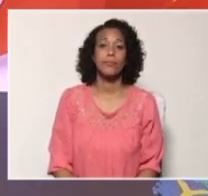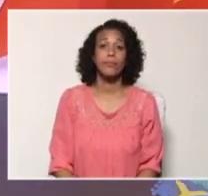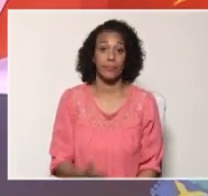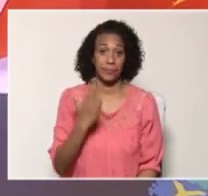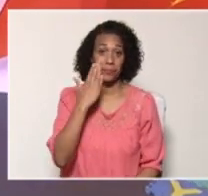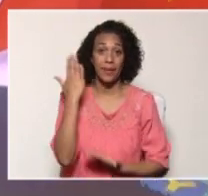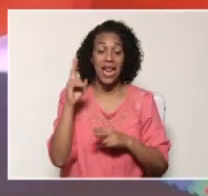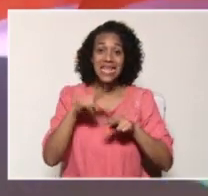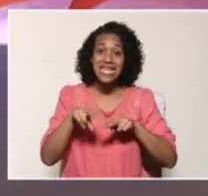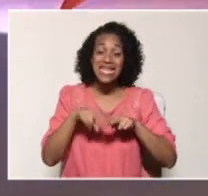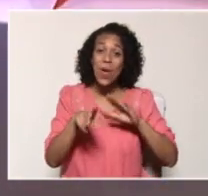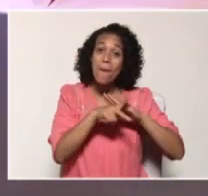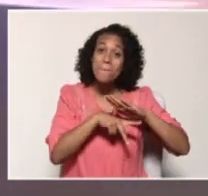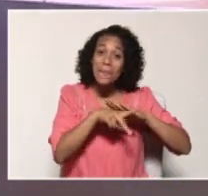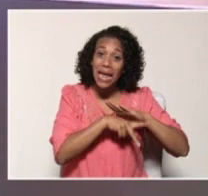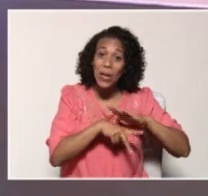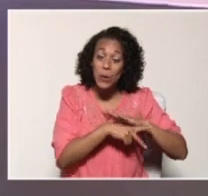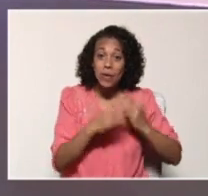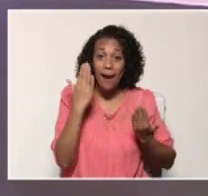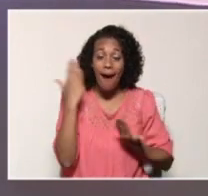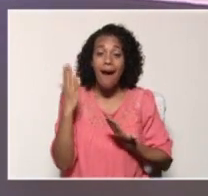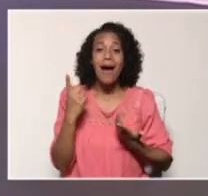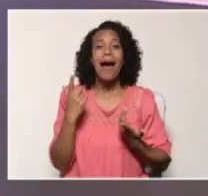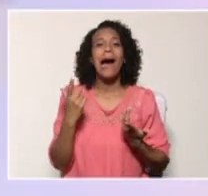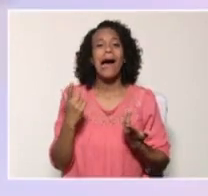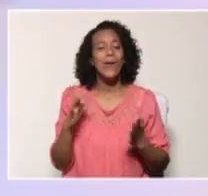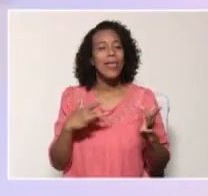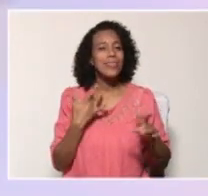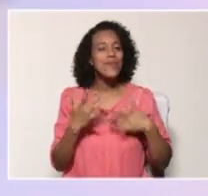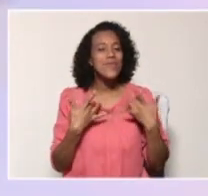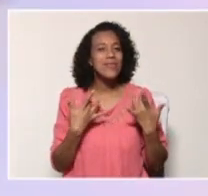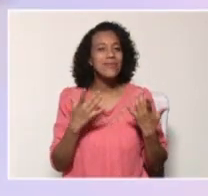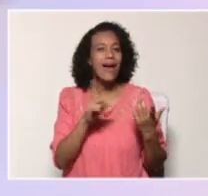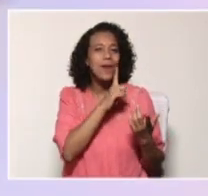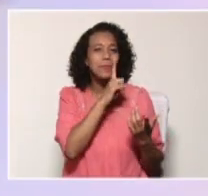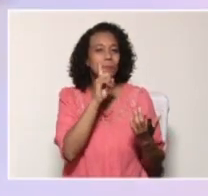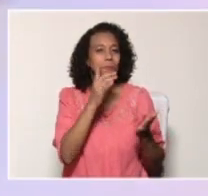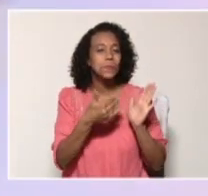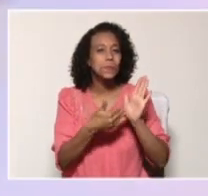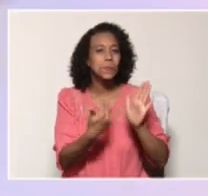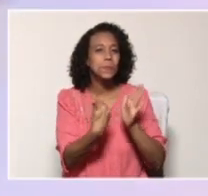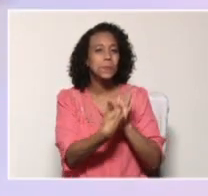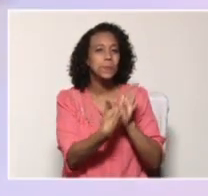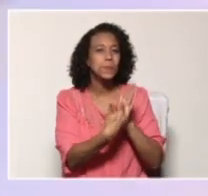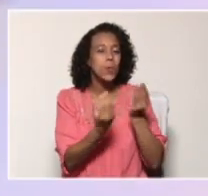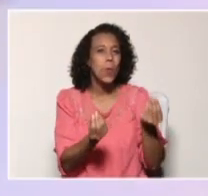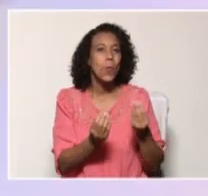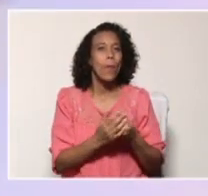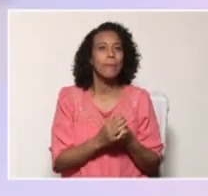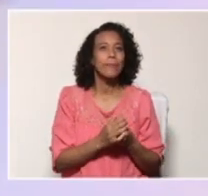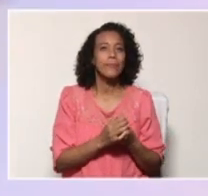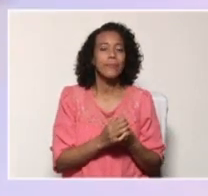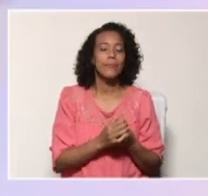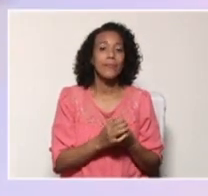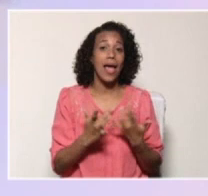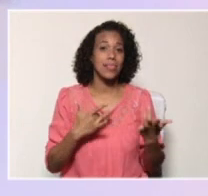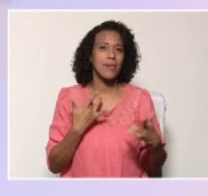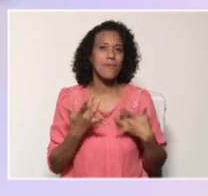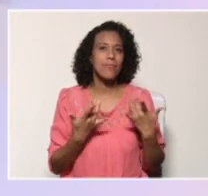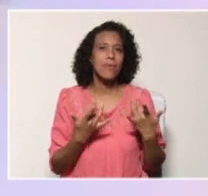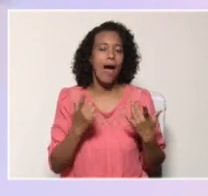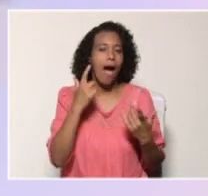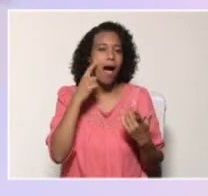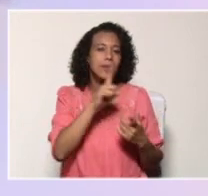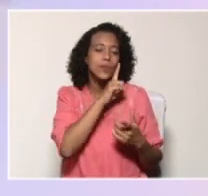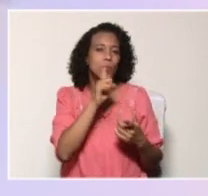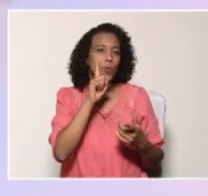Bueno, para nuestros niños de preescolar entonces vamos a hacer una actividad que tenemos a continuación planteada en la mesa. Estas son ya actividades